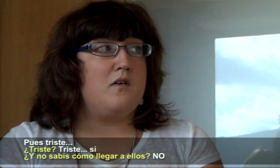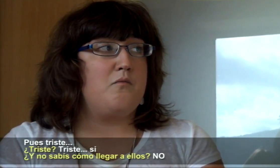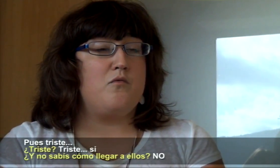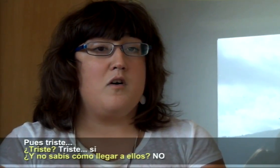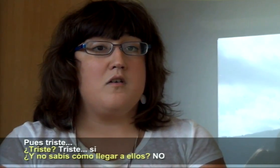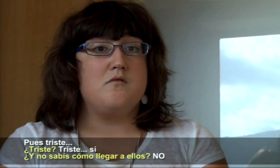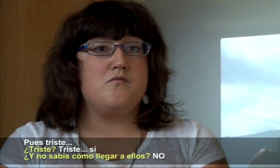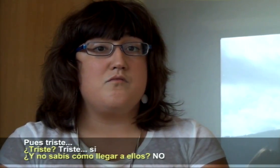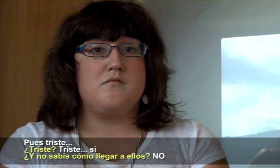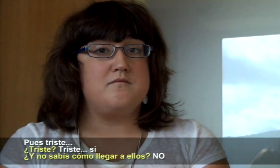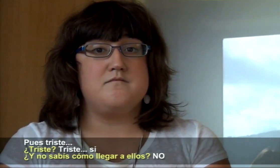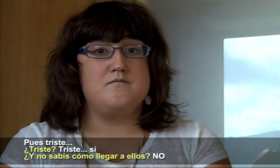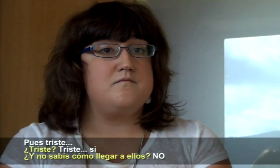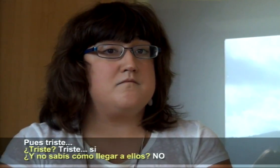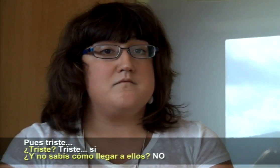llegar a ellos? No. ¿Así?